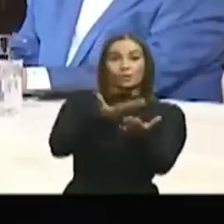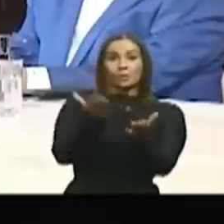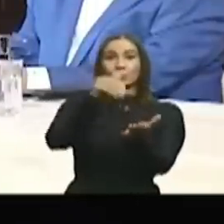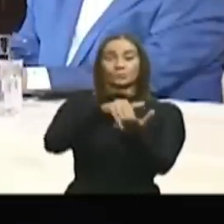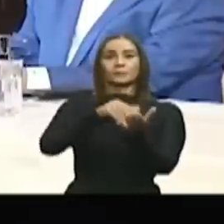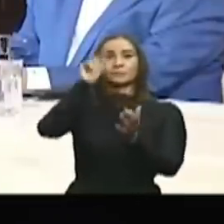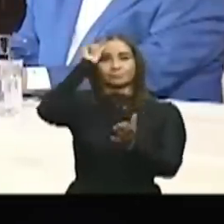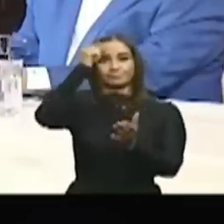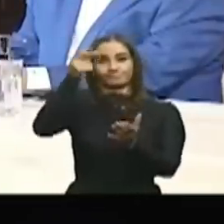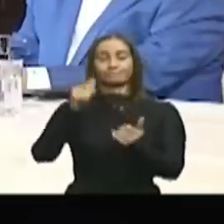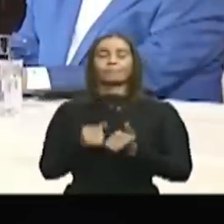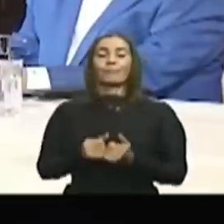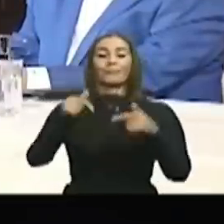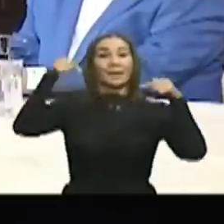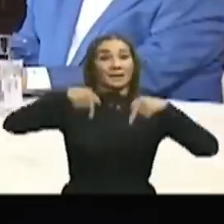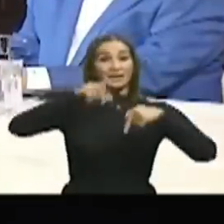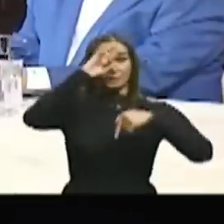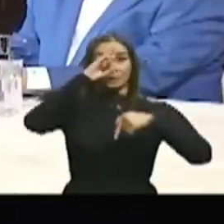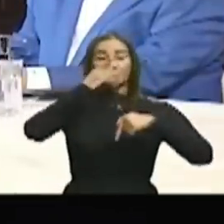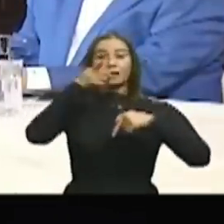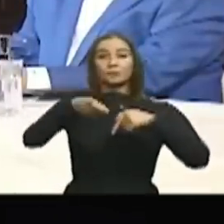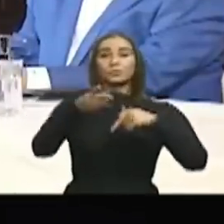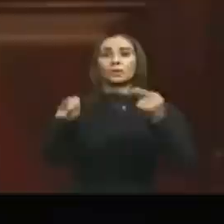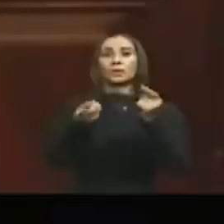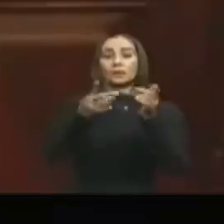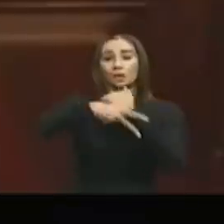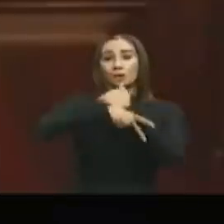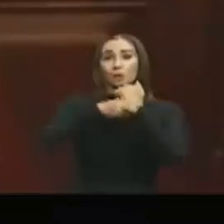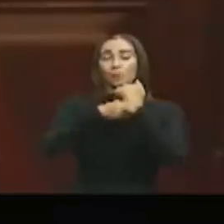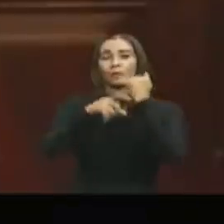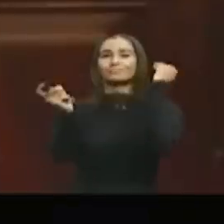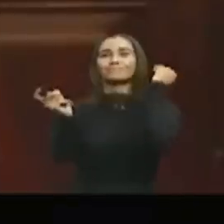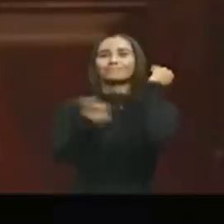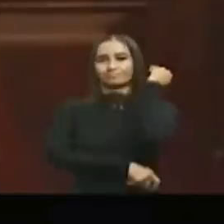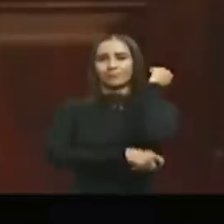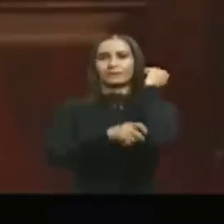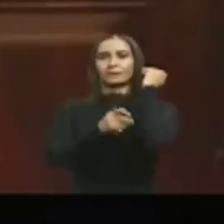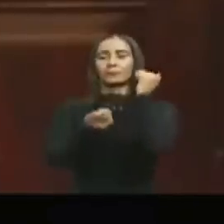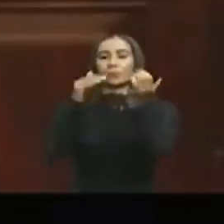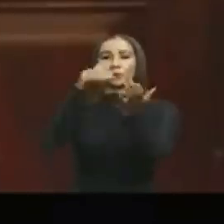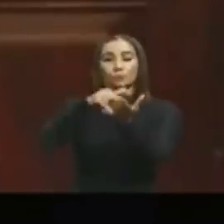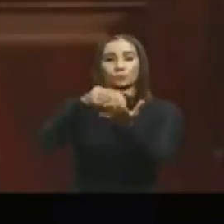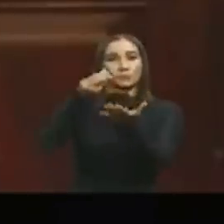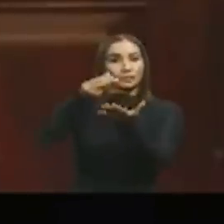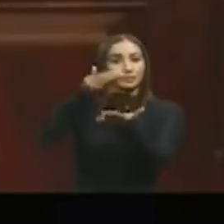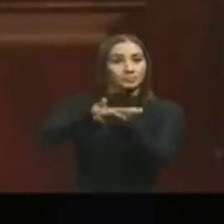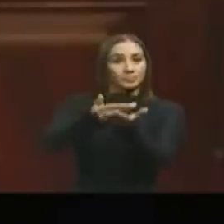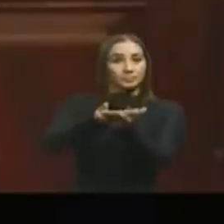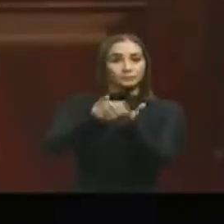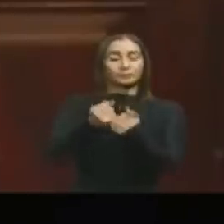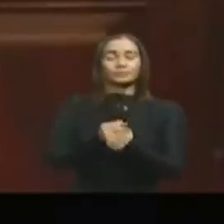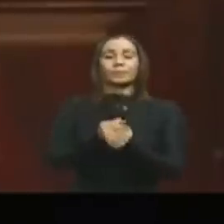este país, quien la hace, la paga. Y quien roba, devolverá lo robado. Así de